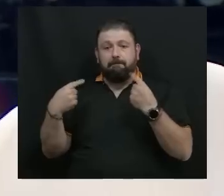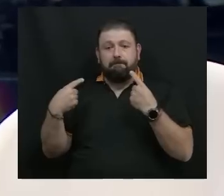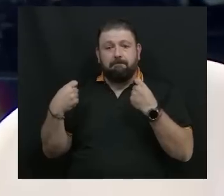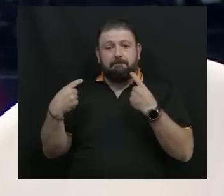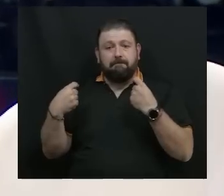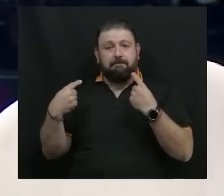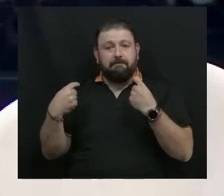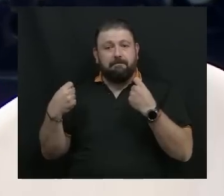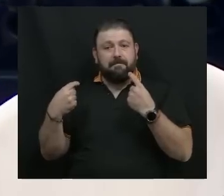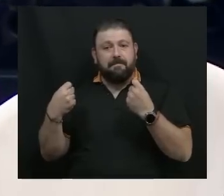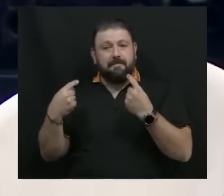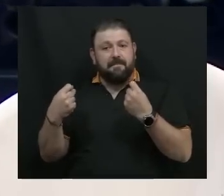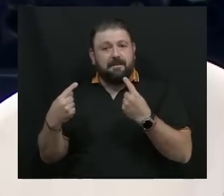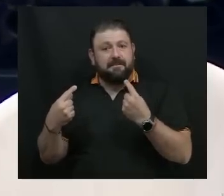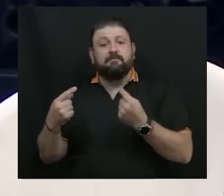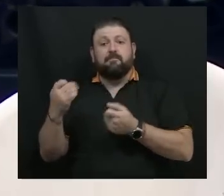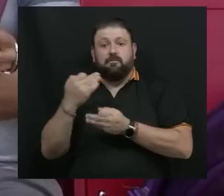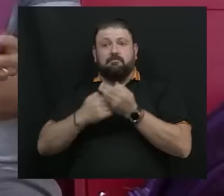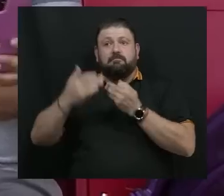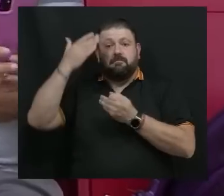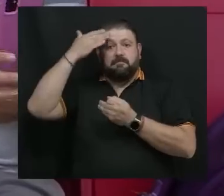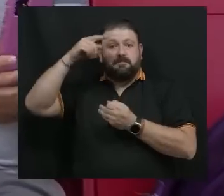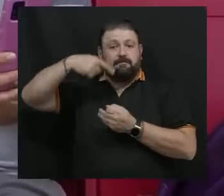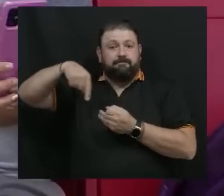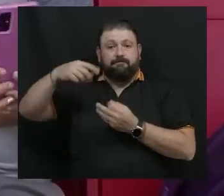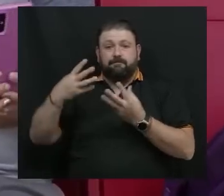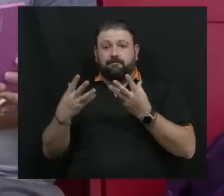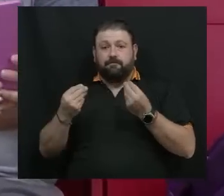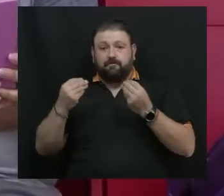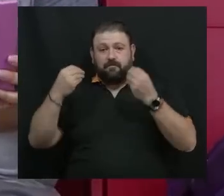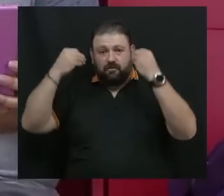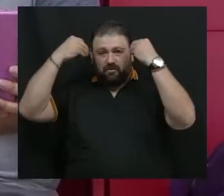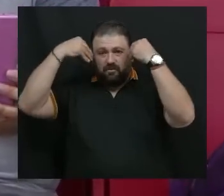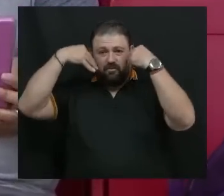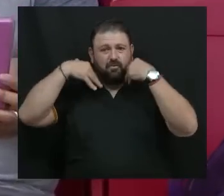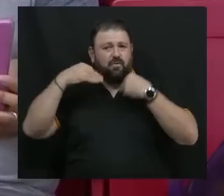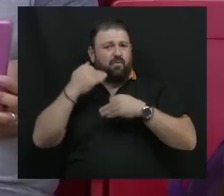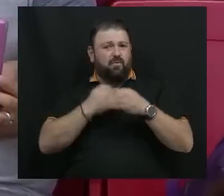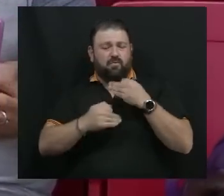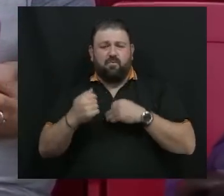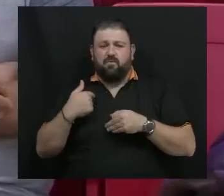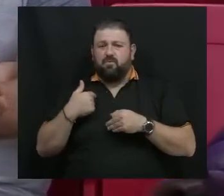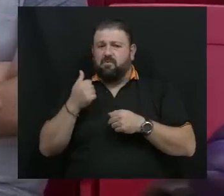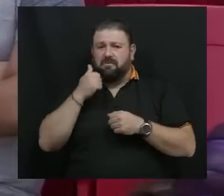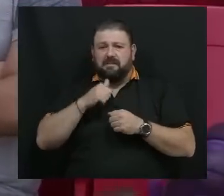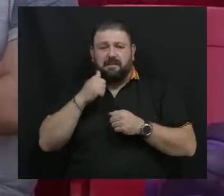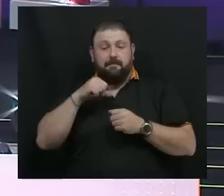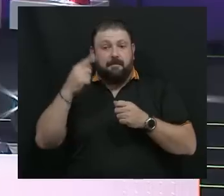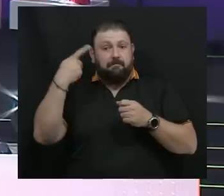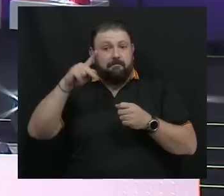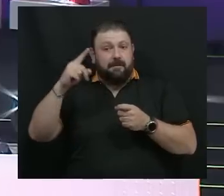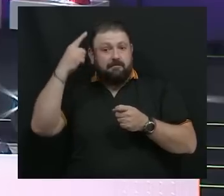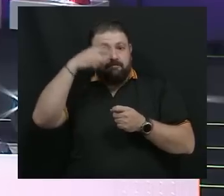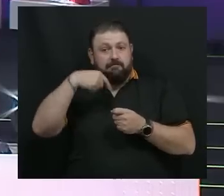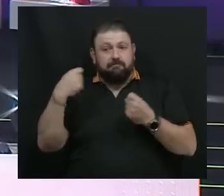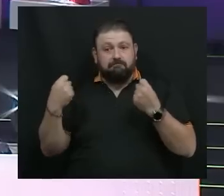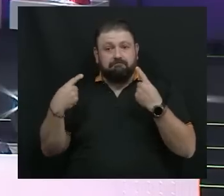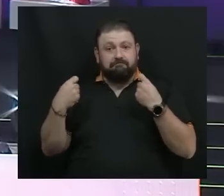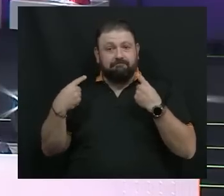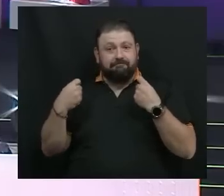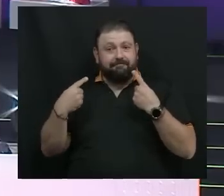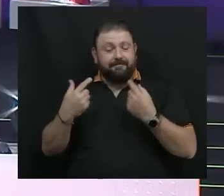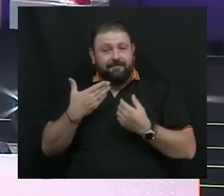intacto. Vivo en una ciudad de clima caliente, soy de piel grasa y sudo de manera impresionante. Siguiente, por favor.